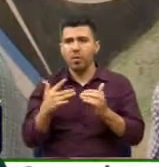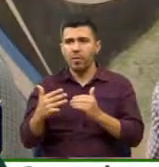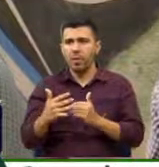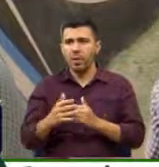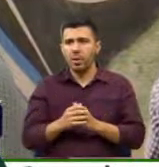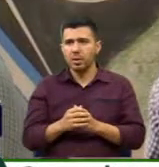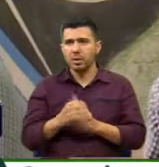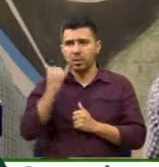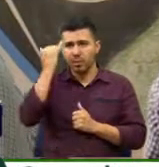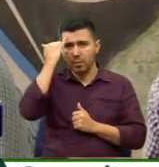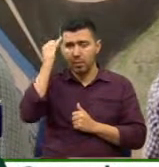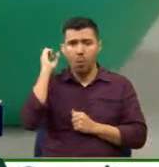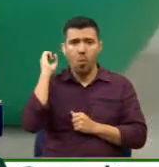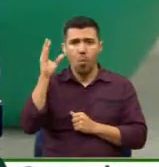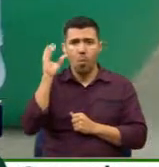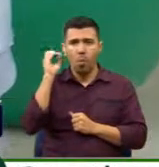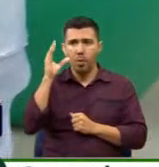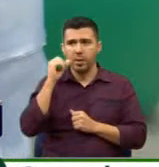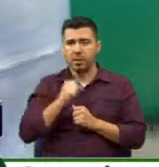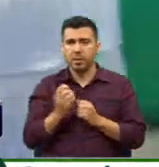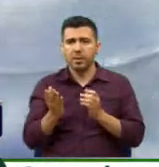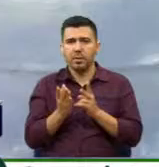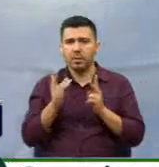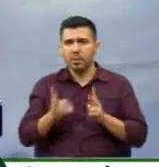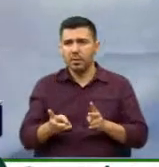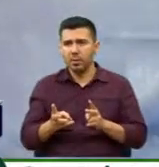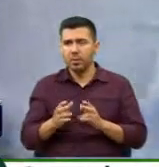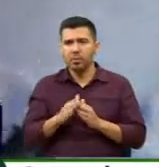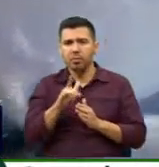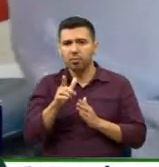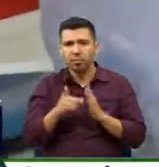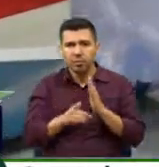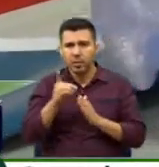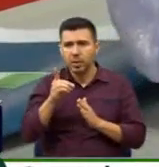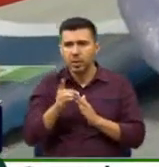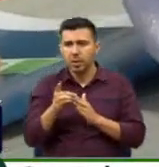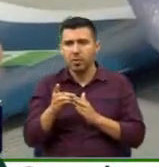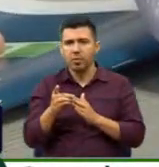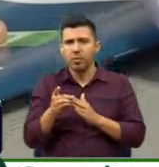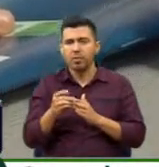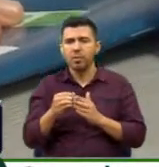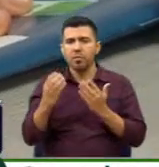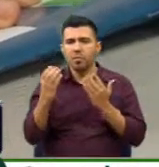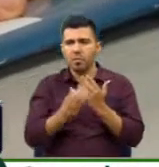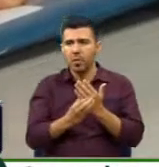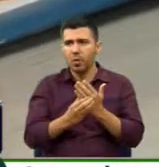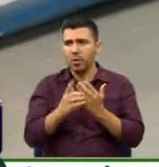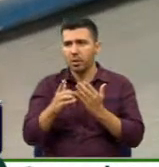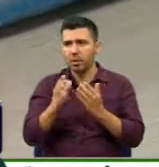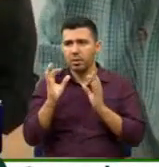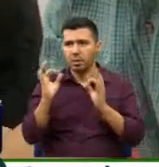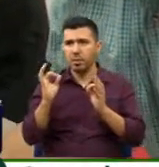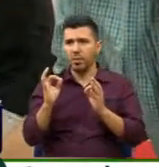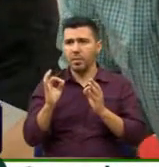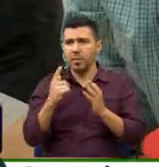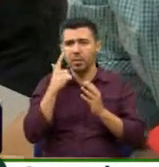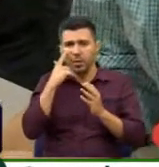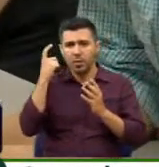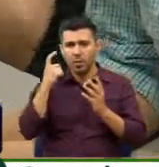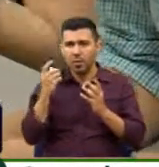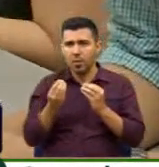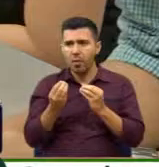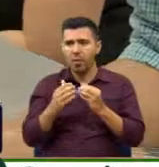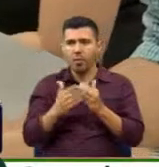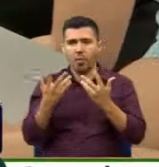desarrollado conocimiento en el término de desarrollo, por ejemplo, de prótesis a la medida, en conjunto con importantes empresas